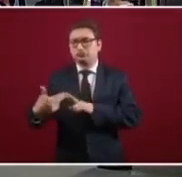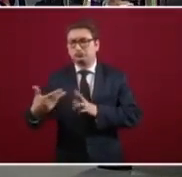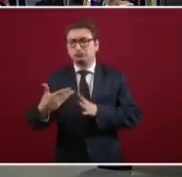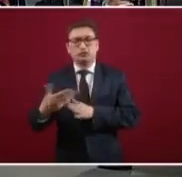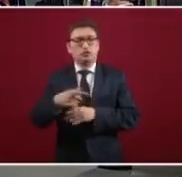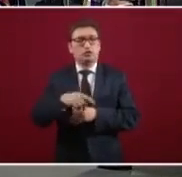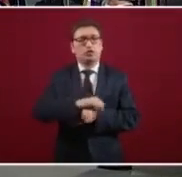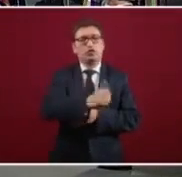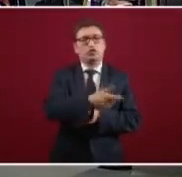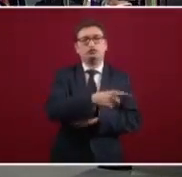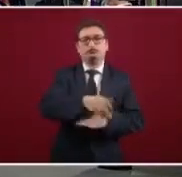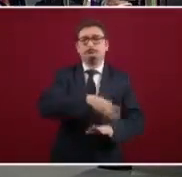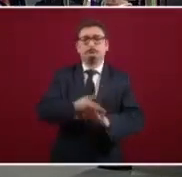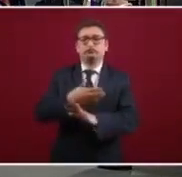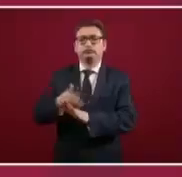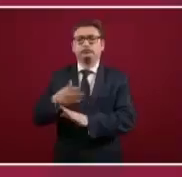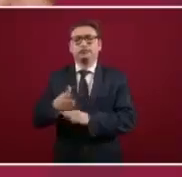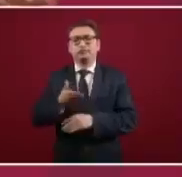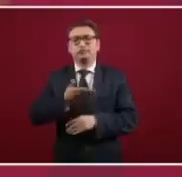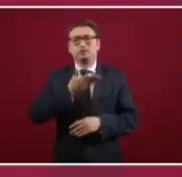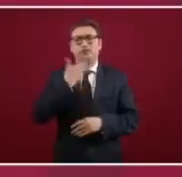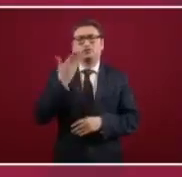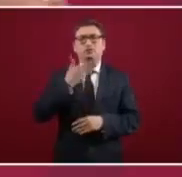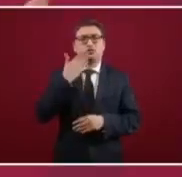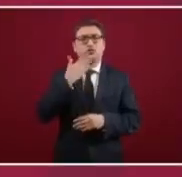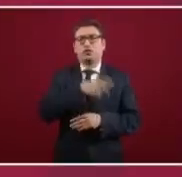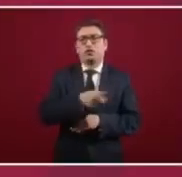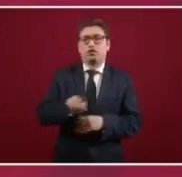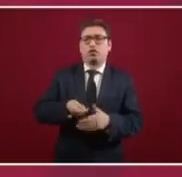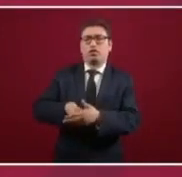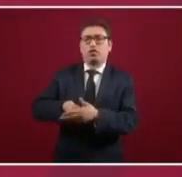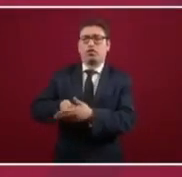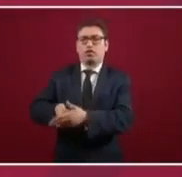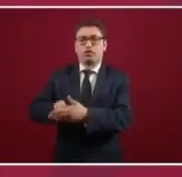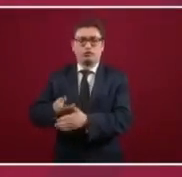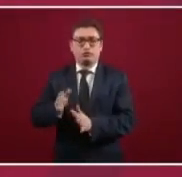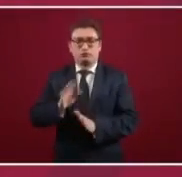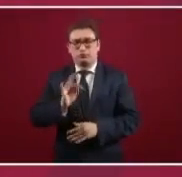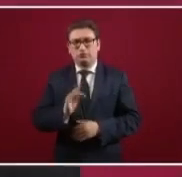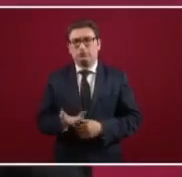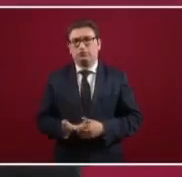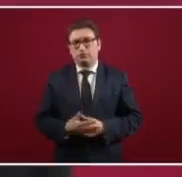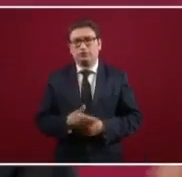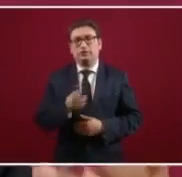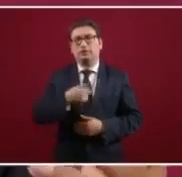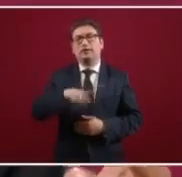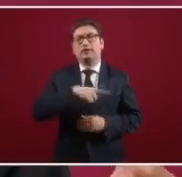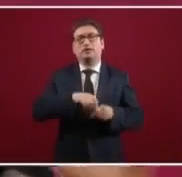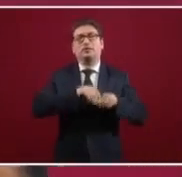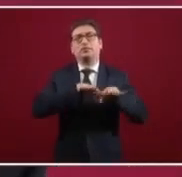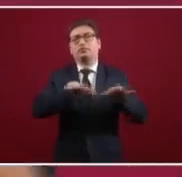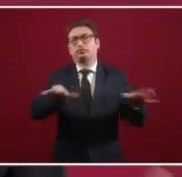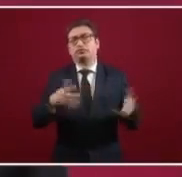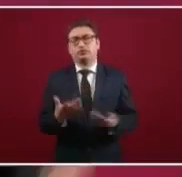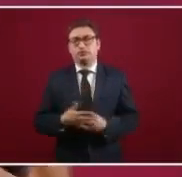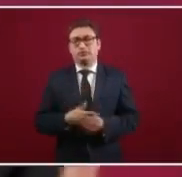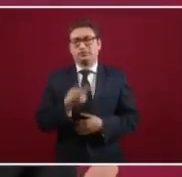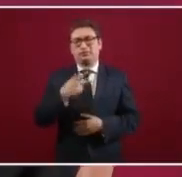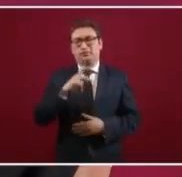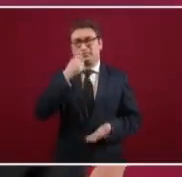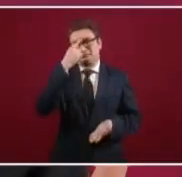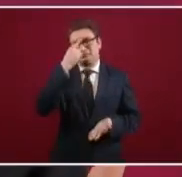como se dice coloquialmente para amarrar navajas hayan desatado esa campaña tampoco